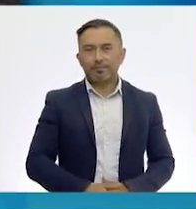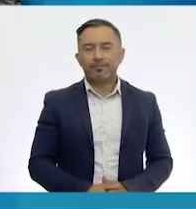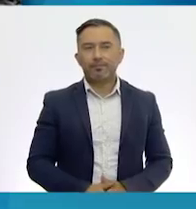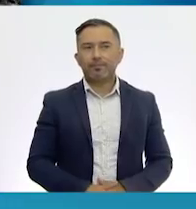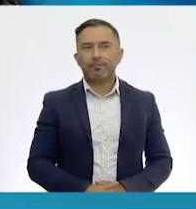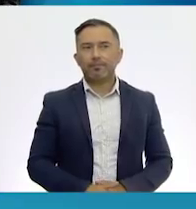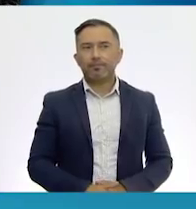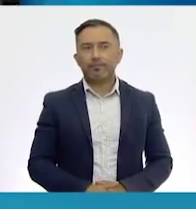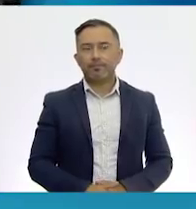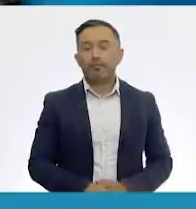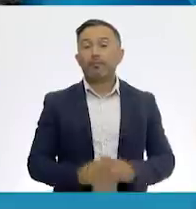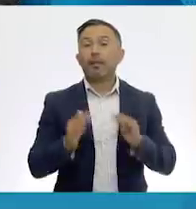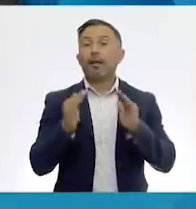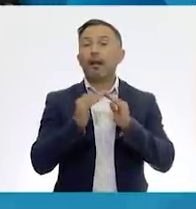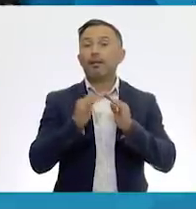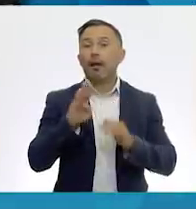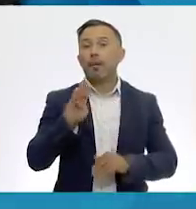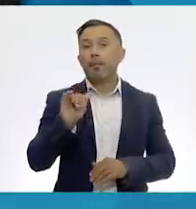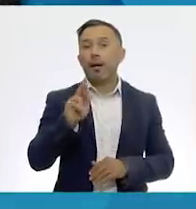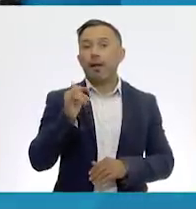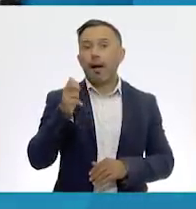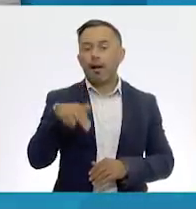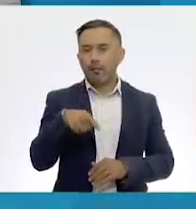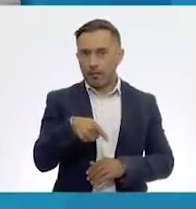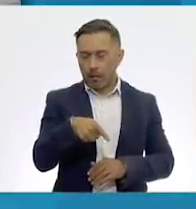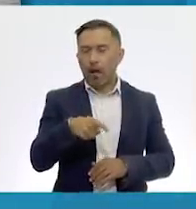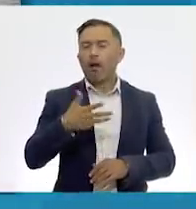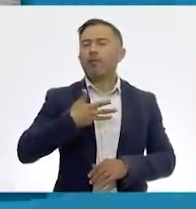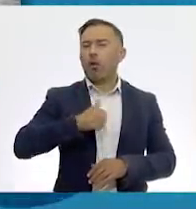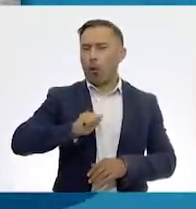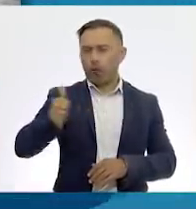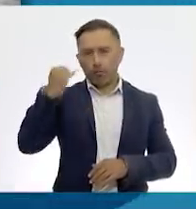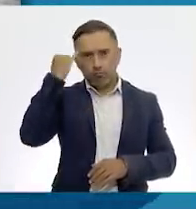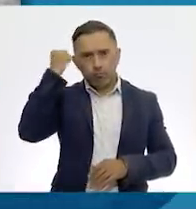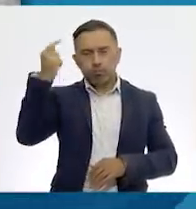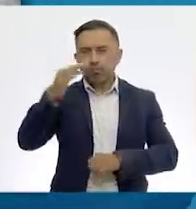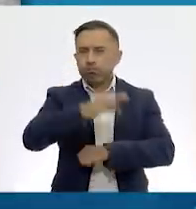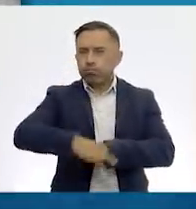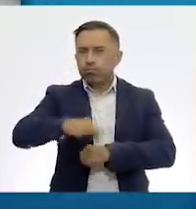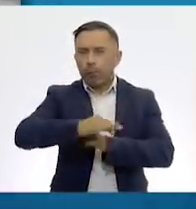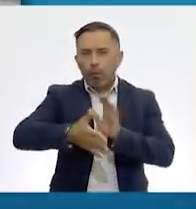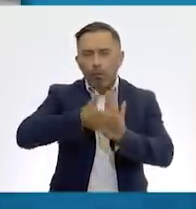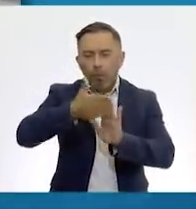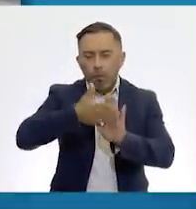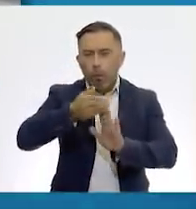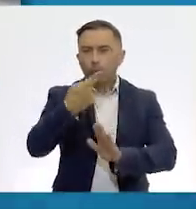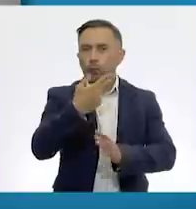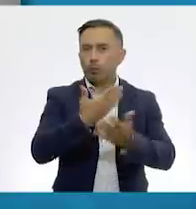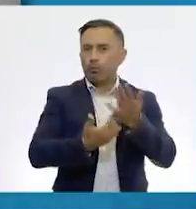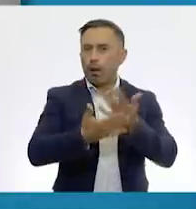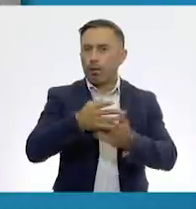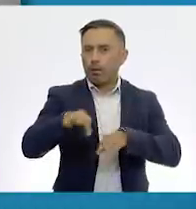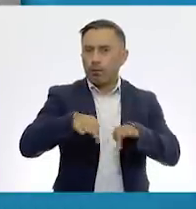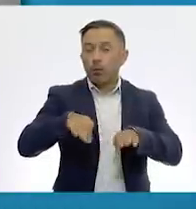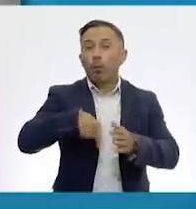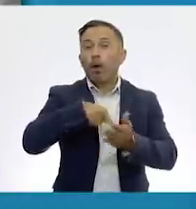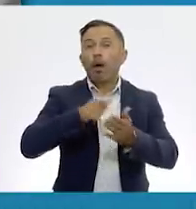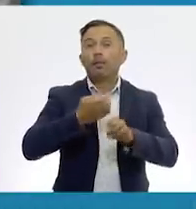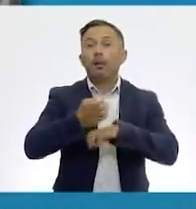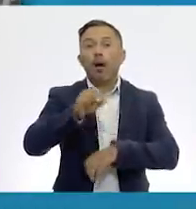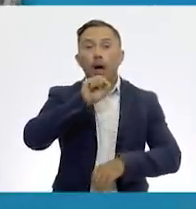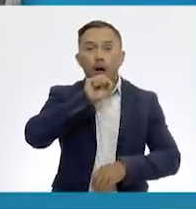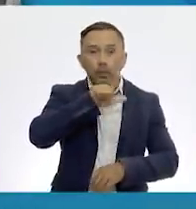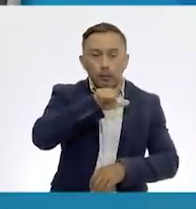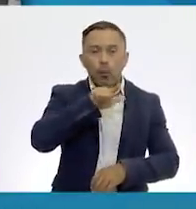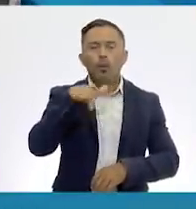Más allá de la Casa Barragán, los ejemplos de otras de sus creaciones hablan de su obra. Casas diseñadas en Jalisco y en el